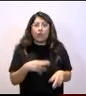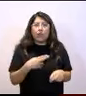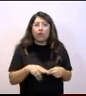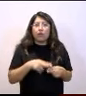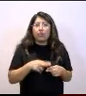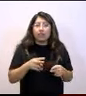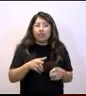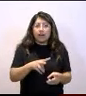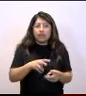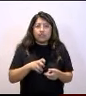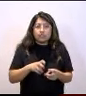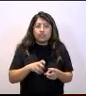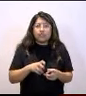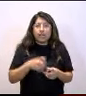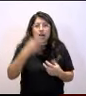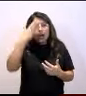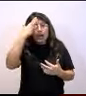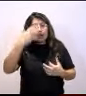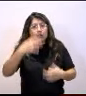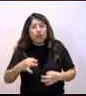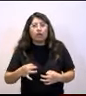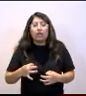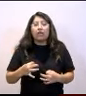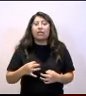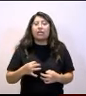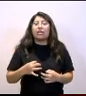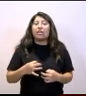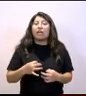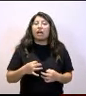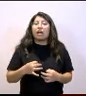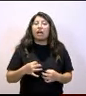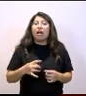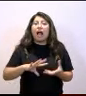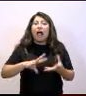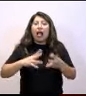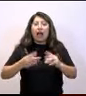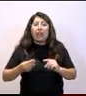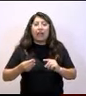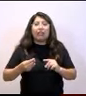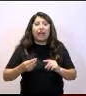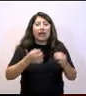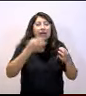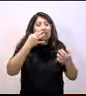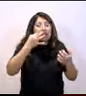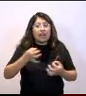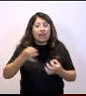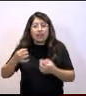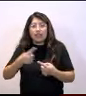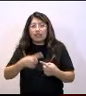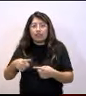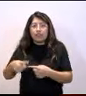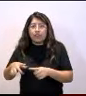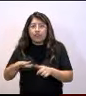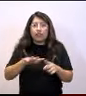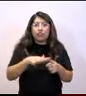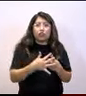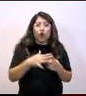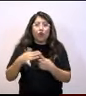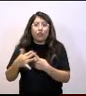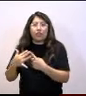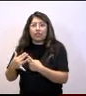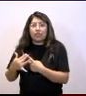fiscal racional, a hacer una política fiscal que se adapte a las distintas realidades, a los distintos